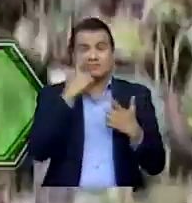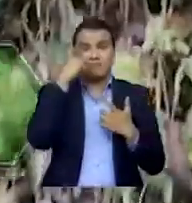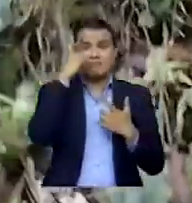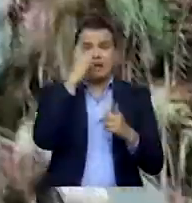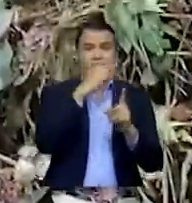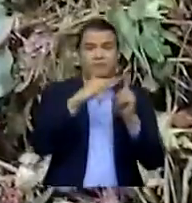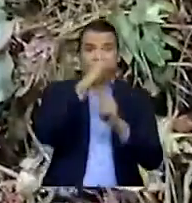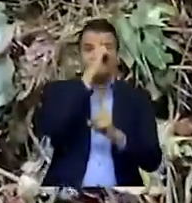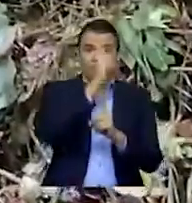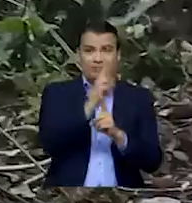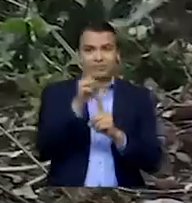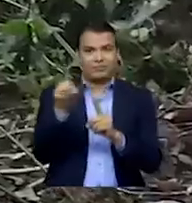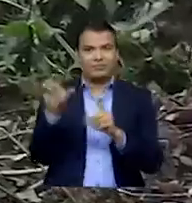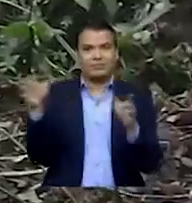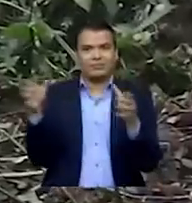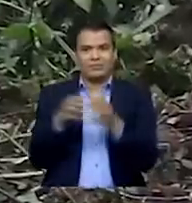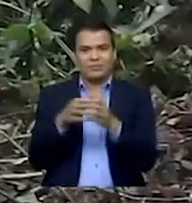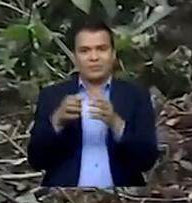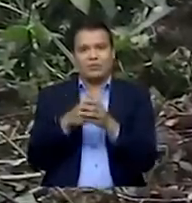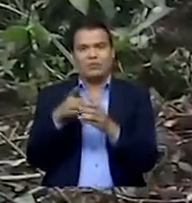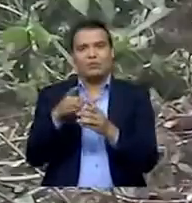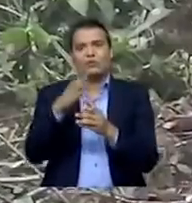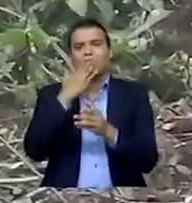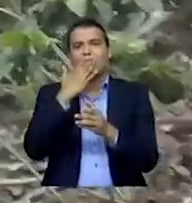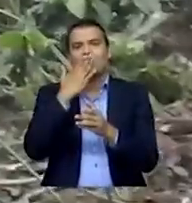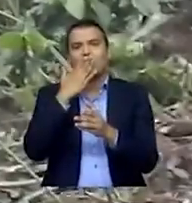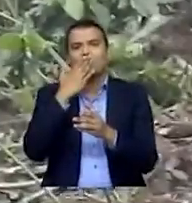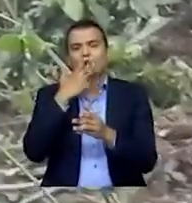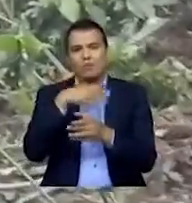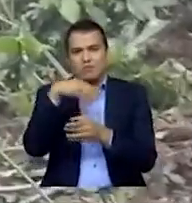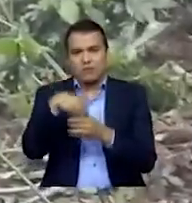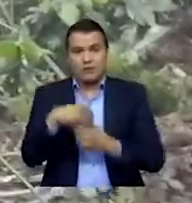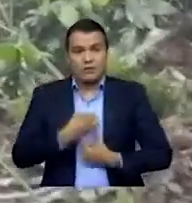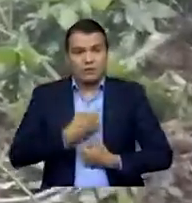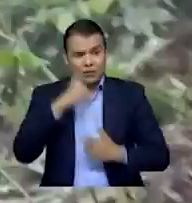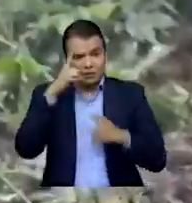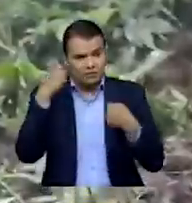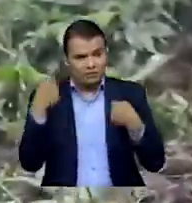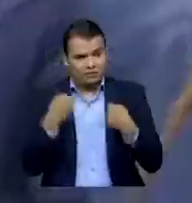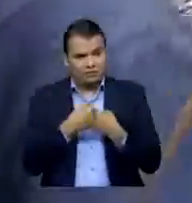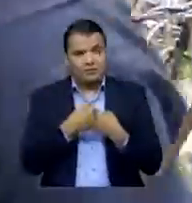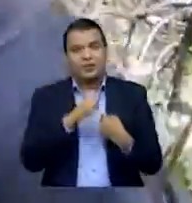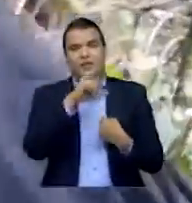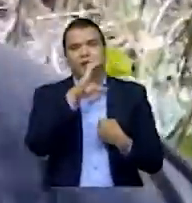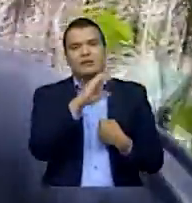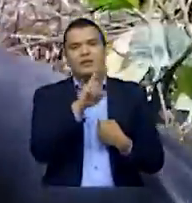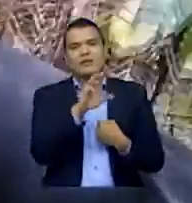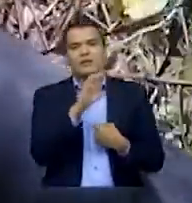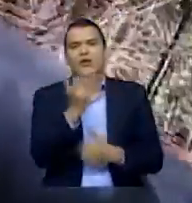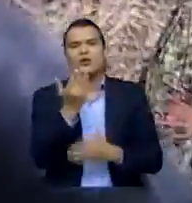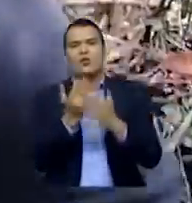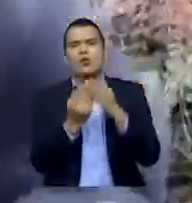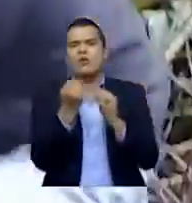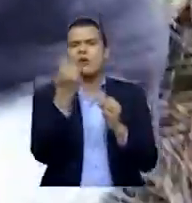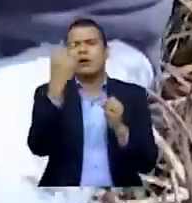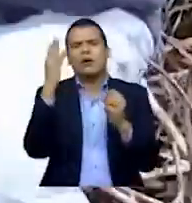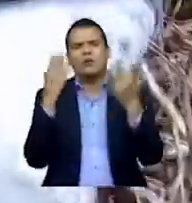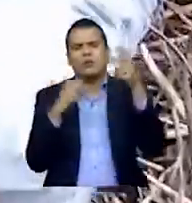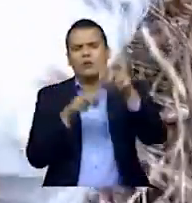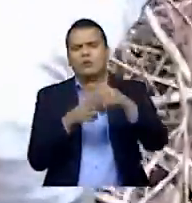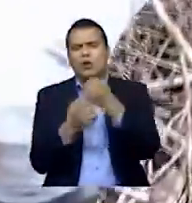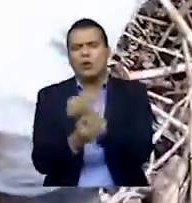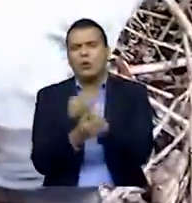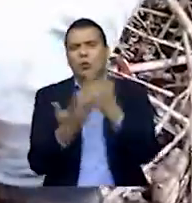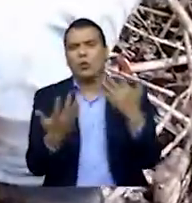perteneciente al resguardo indígena truco que está el país en florida junto con las de veces centraron 900 de tensar entre ellos 50